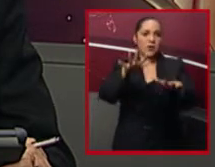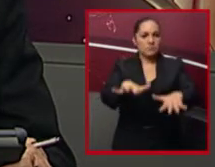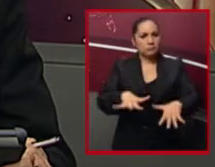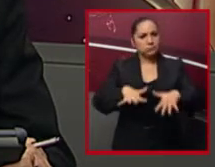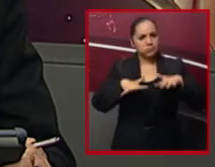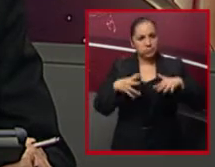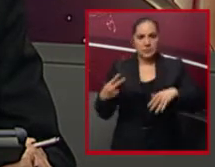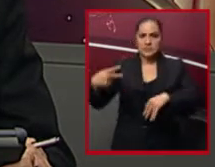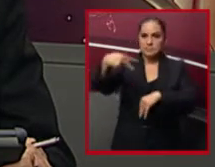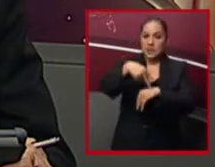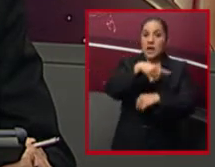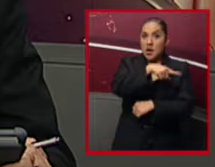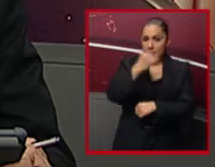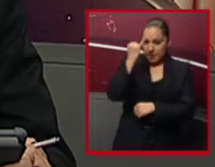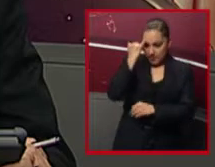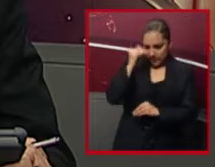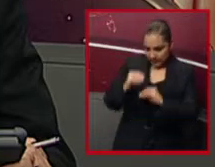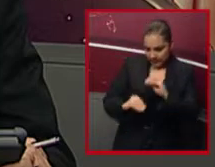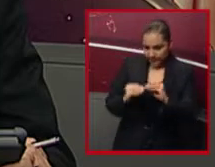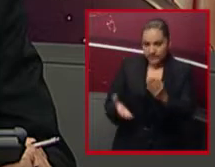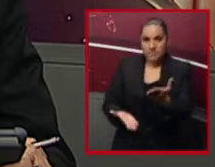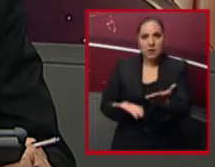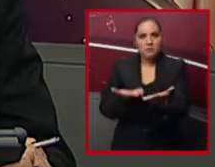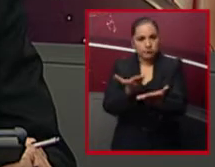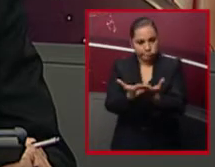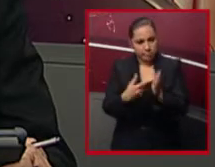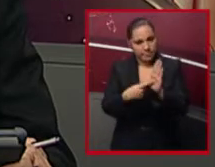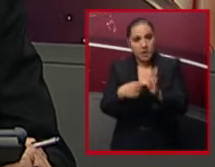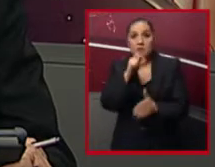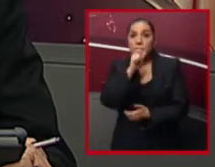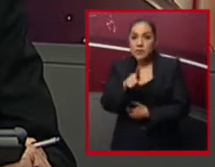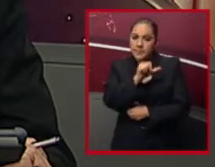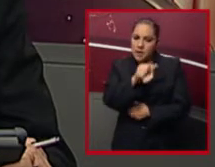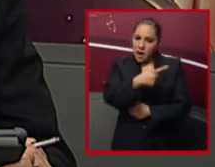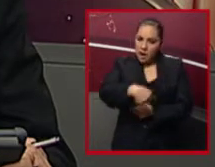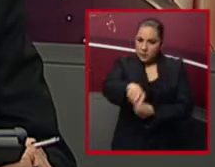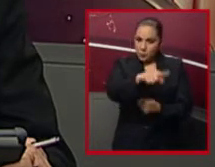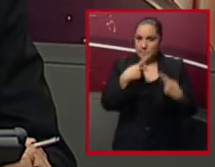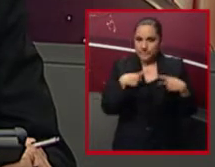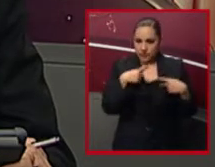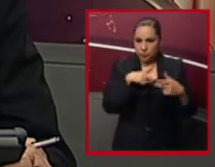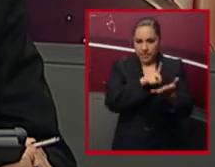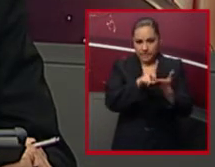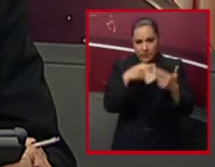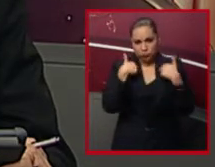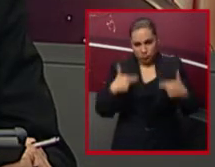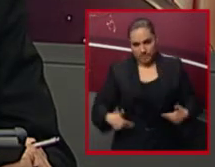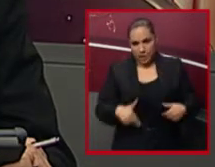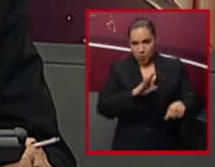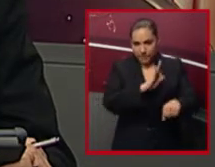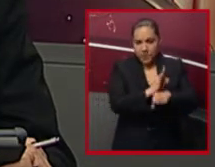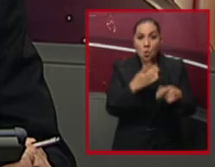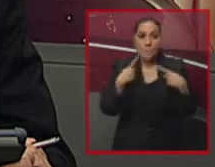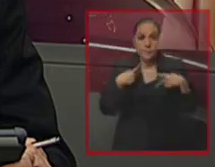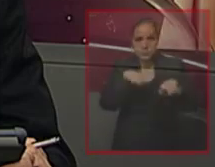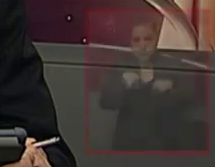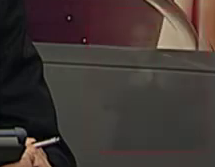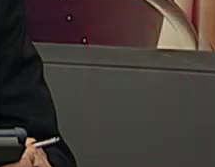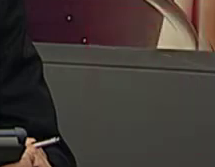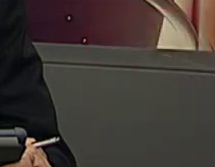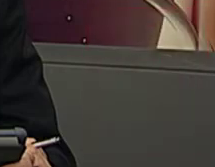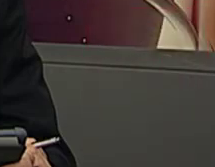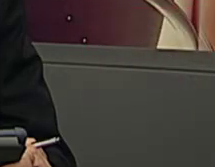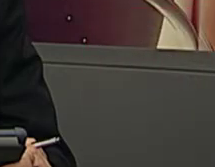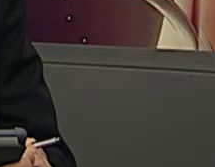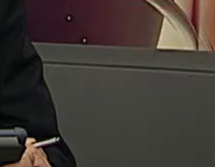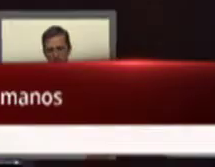presentó una iniciativa y se pronunció por la defensa de los defensores de los derechos humanos y los periodistas en México.